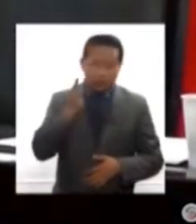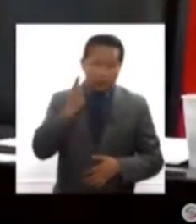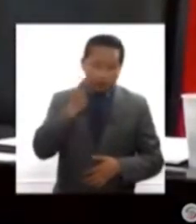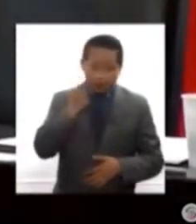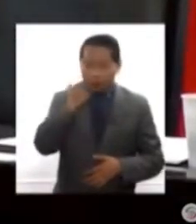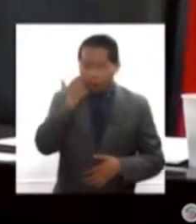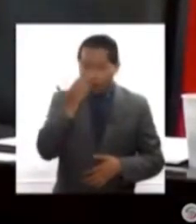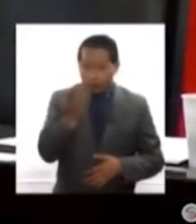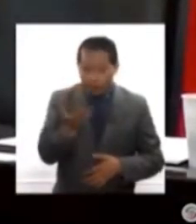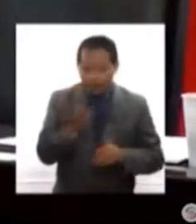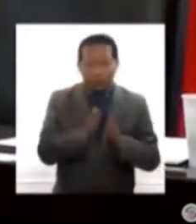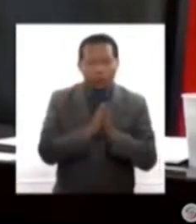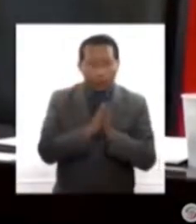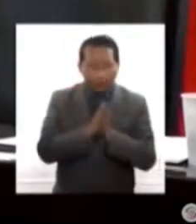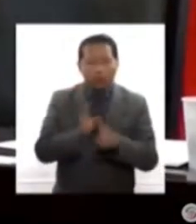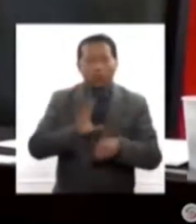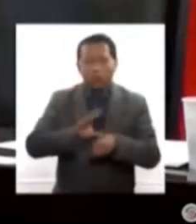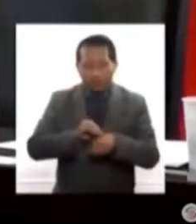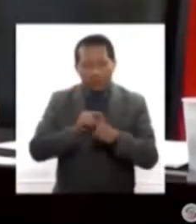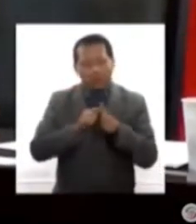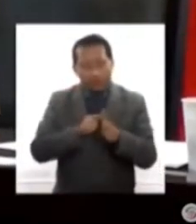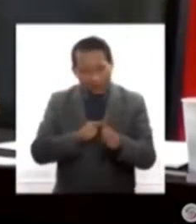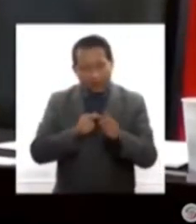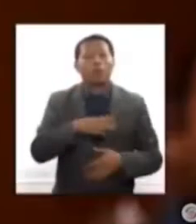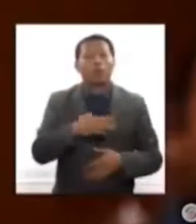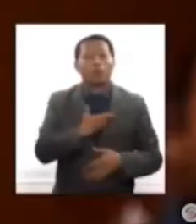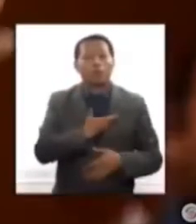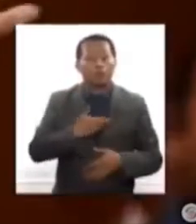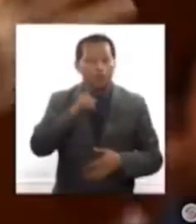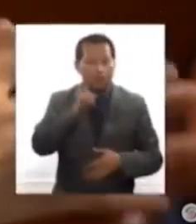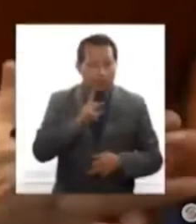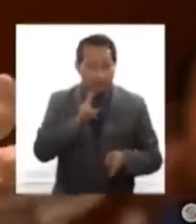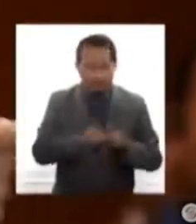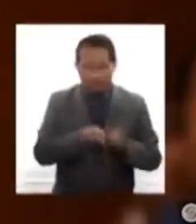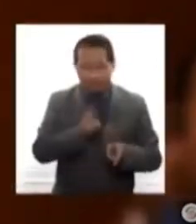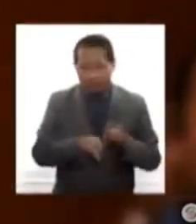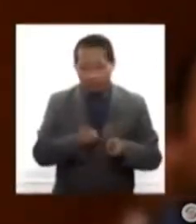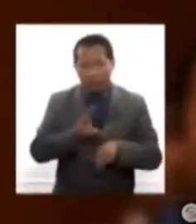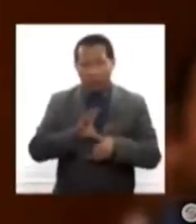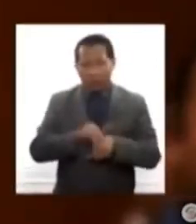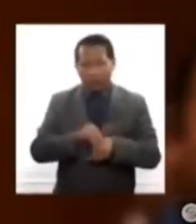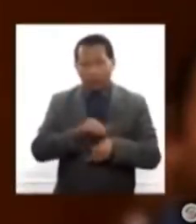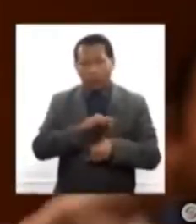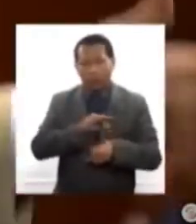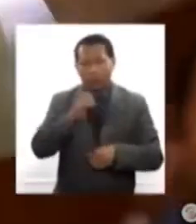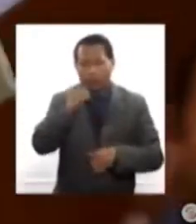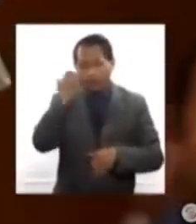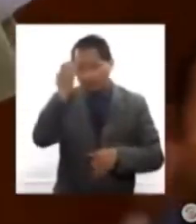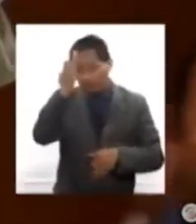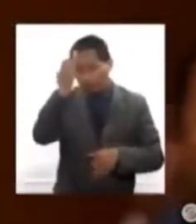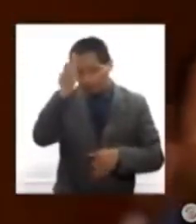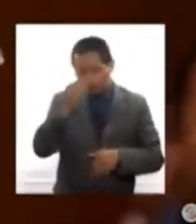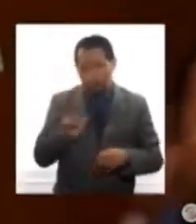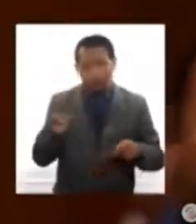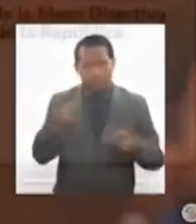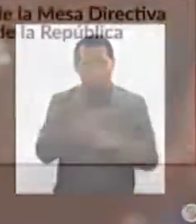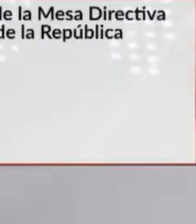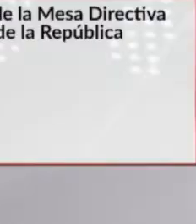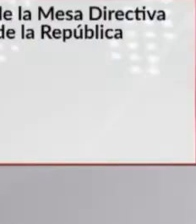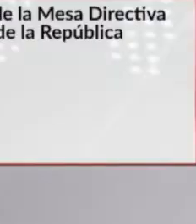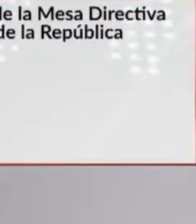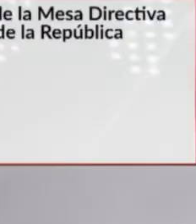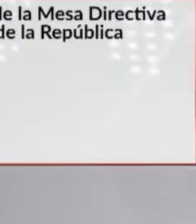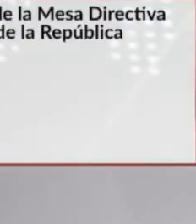hechos. Pues, senadora, gracias por llamar. Seguiremos hablando, si me lo permites, por supuesto que hay mucha materia prima de todo